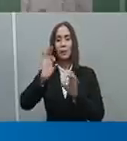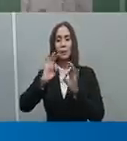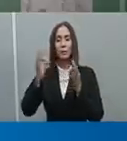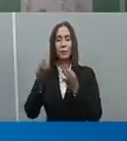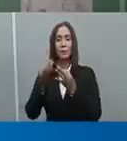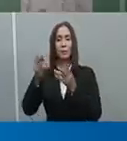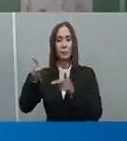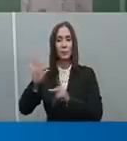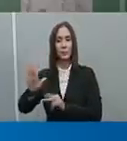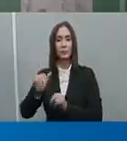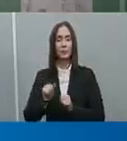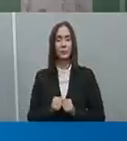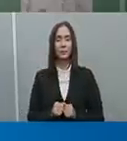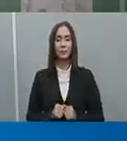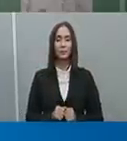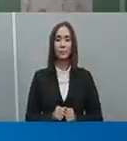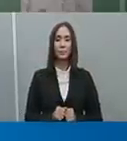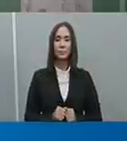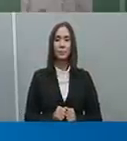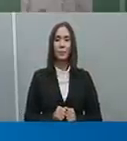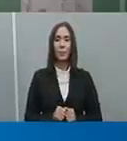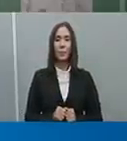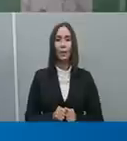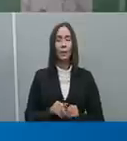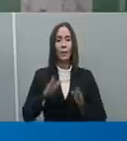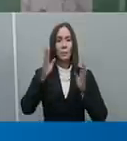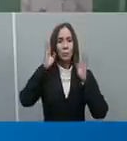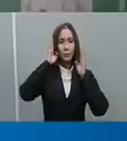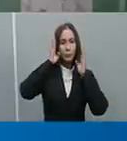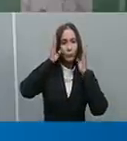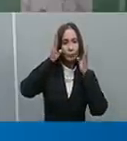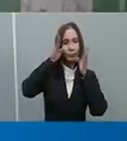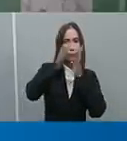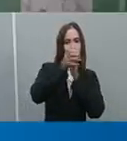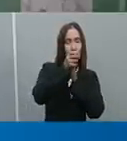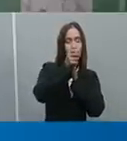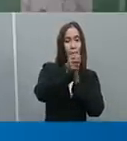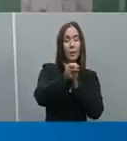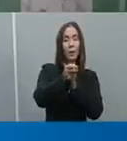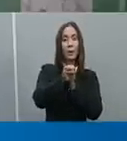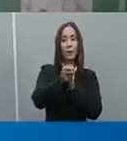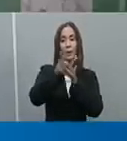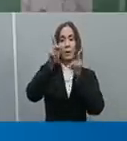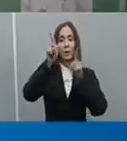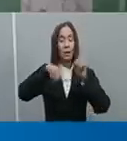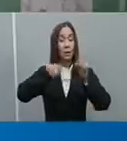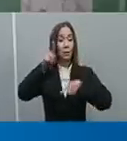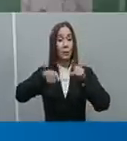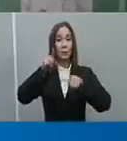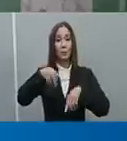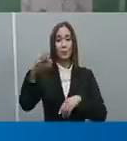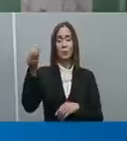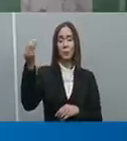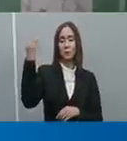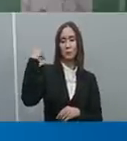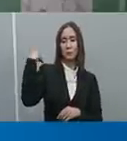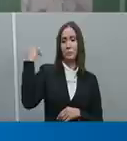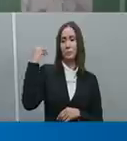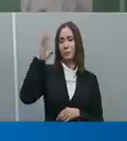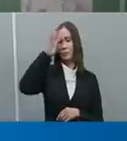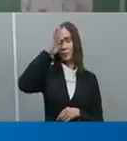por aquellos que de manera indolente, porque confían en su buena salud o simplemente por